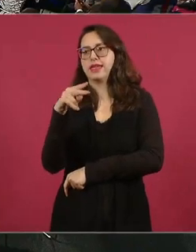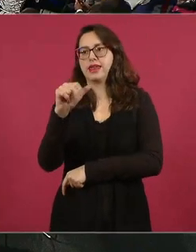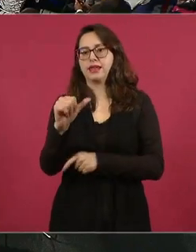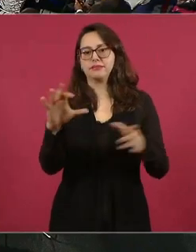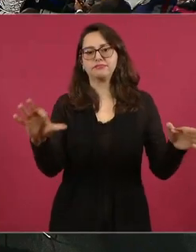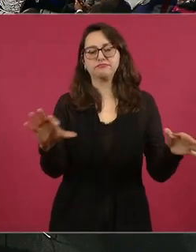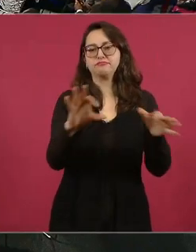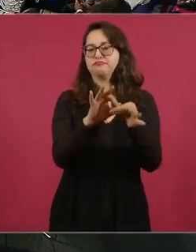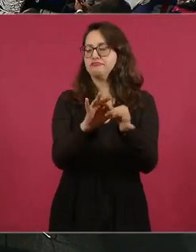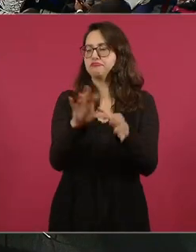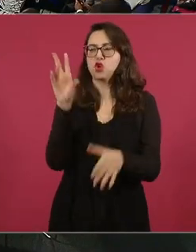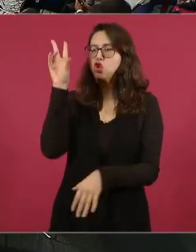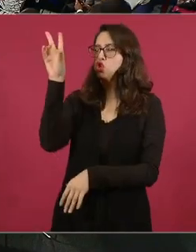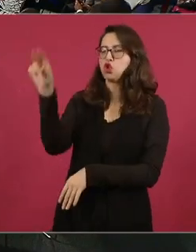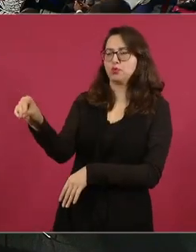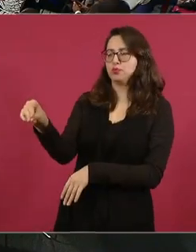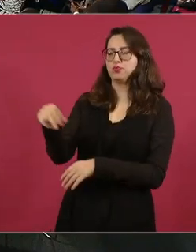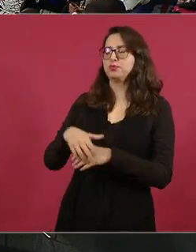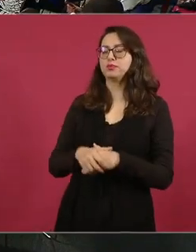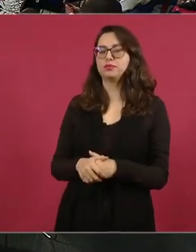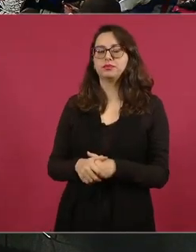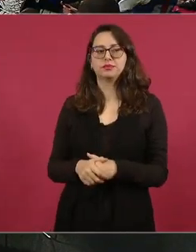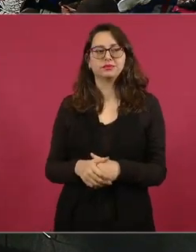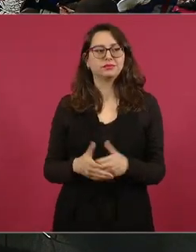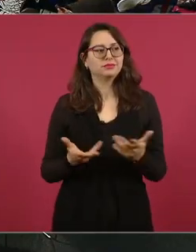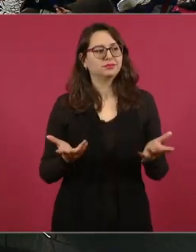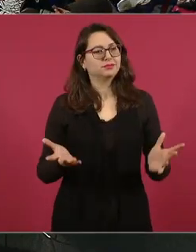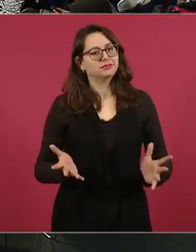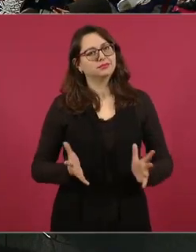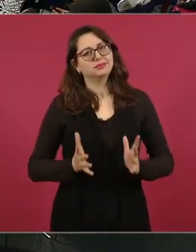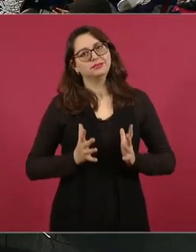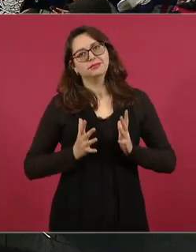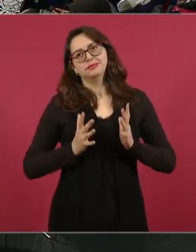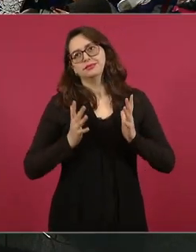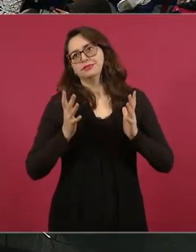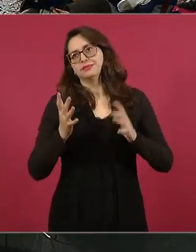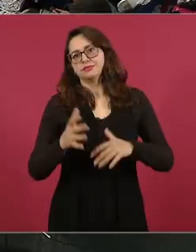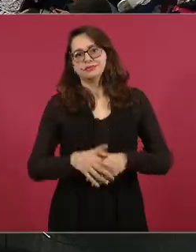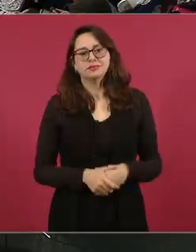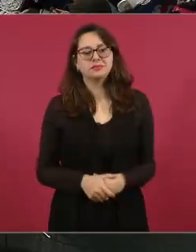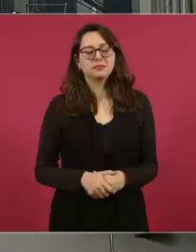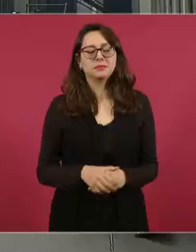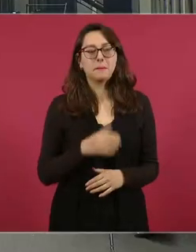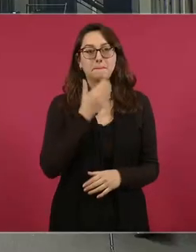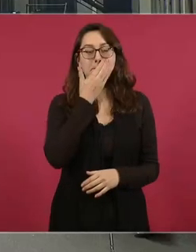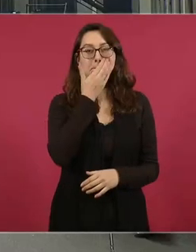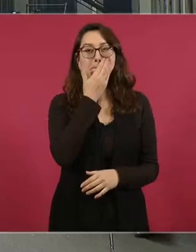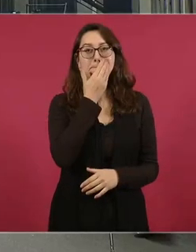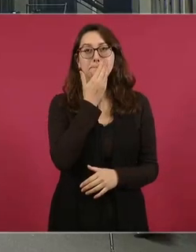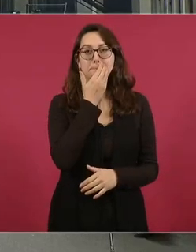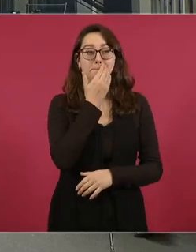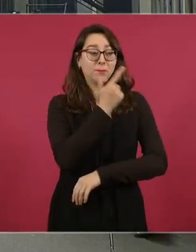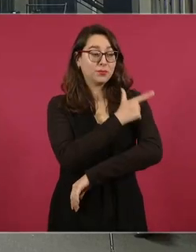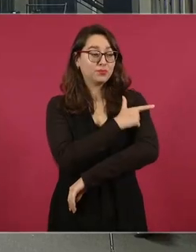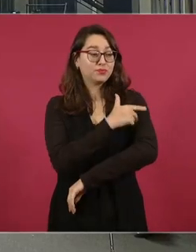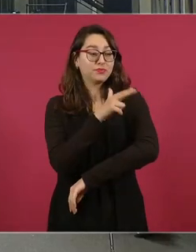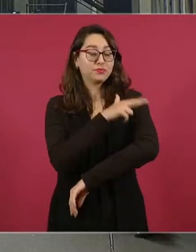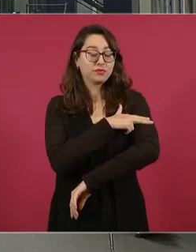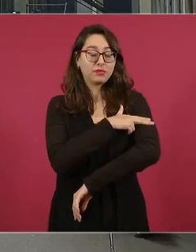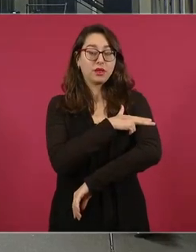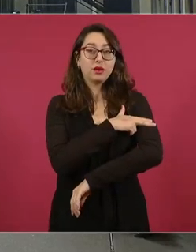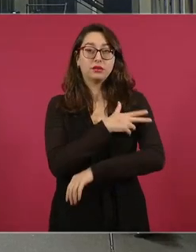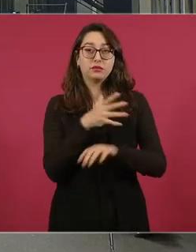Imagínense lo que nos ha costado son 138 mil elementos